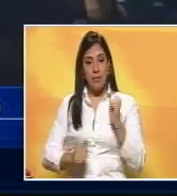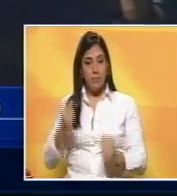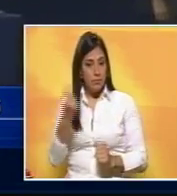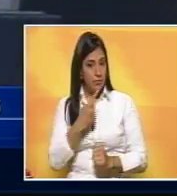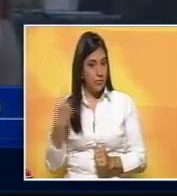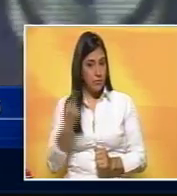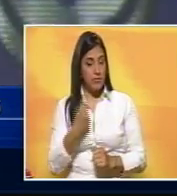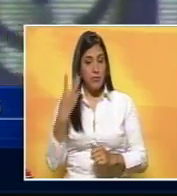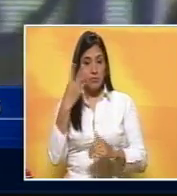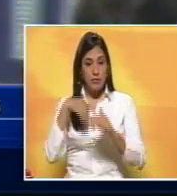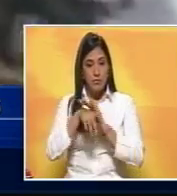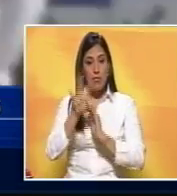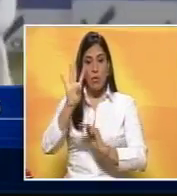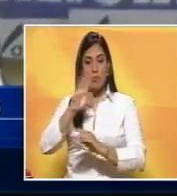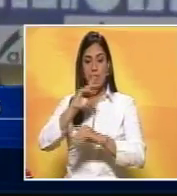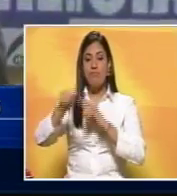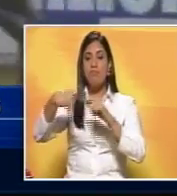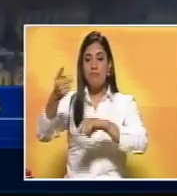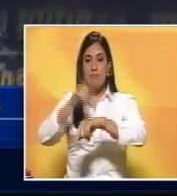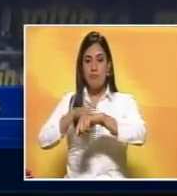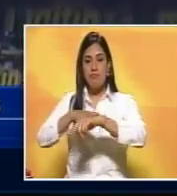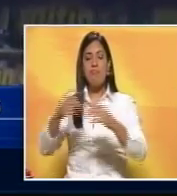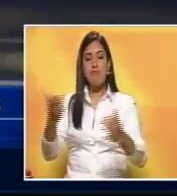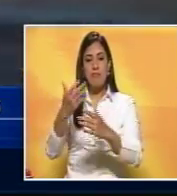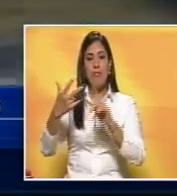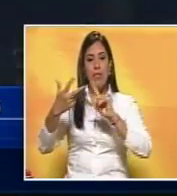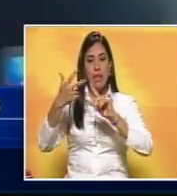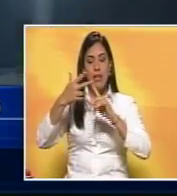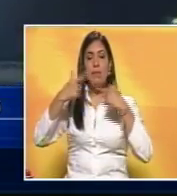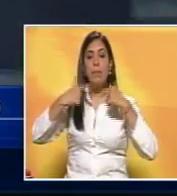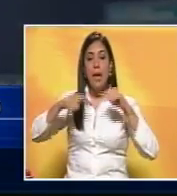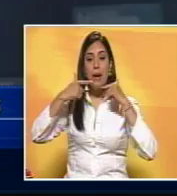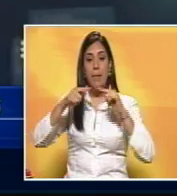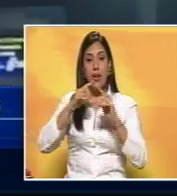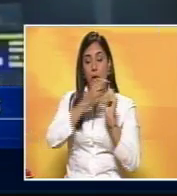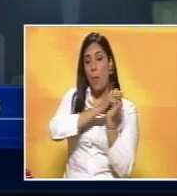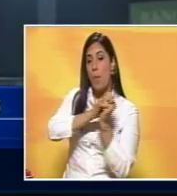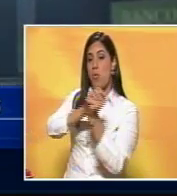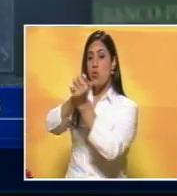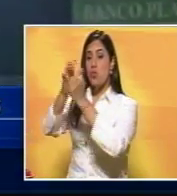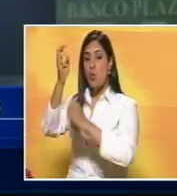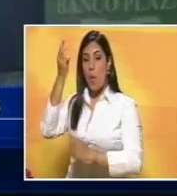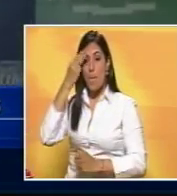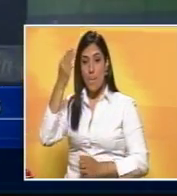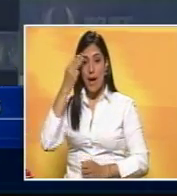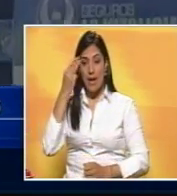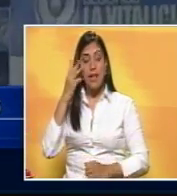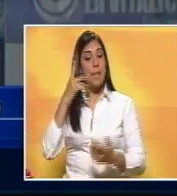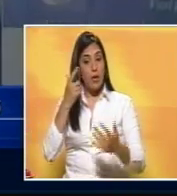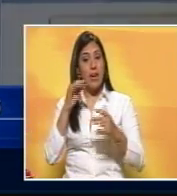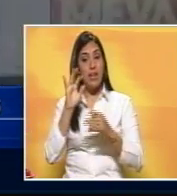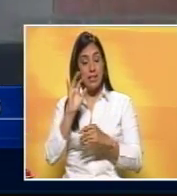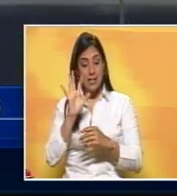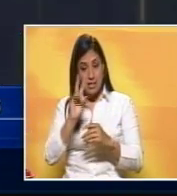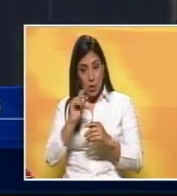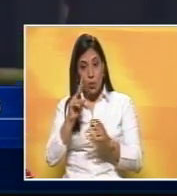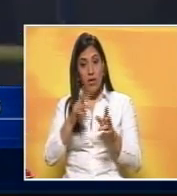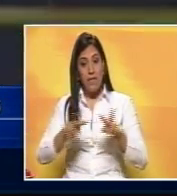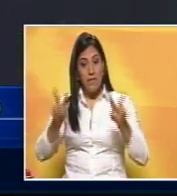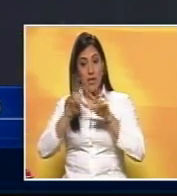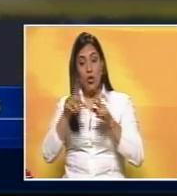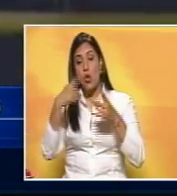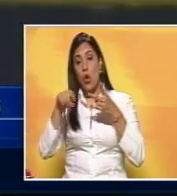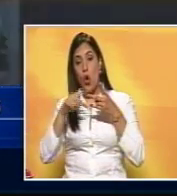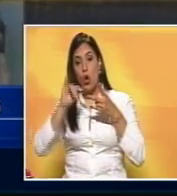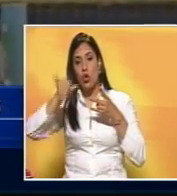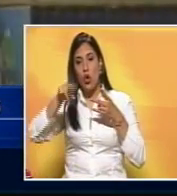en la cuarta entrada y 4 en el siguiente capítulo para propinarle la tercera derrota al hilo a la nave turca. Carlos Michel consiguió su segunda victoria de la campaña,